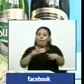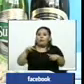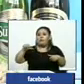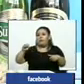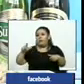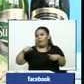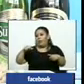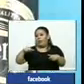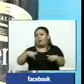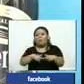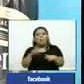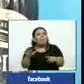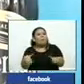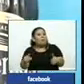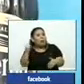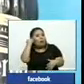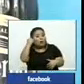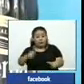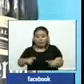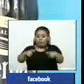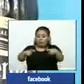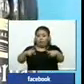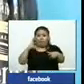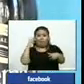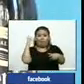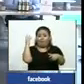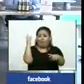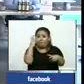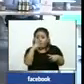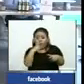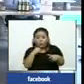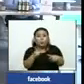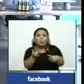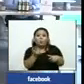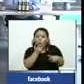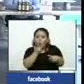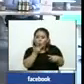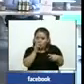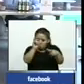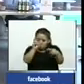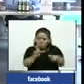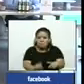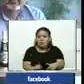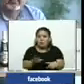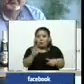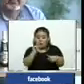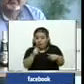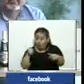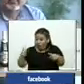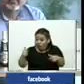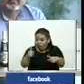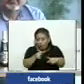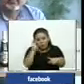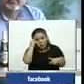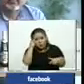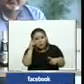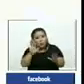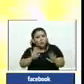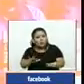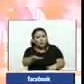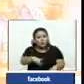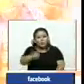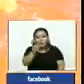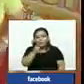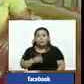idea es sencilla: hacer un plato hermoso con el mejor sabor posible desde el estilo de cada chef y su restaurante.